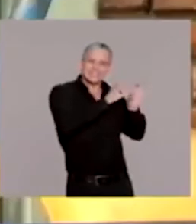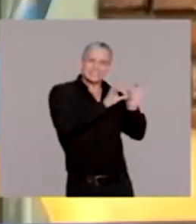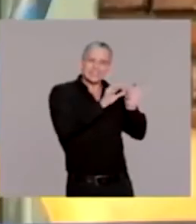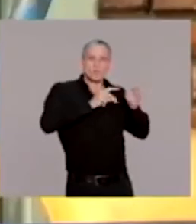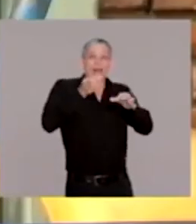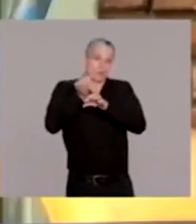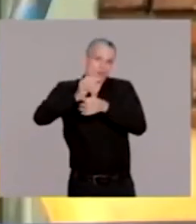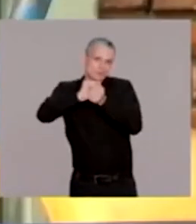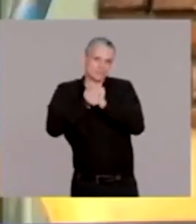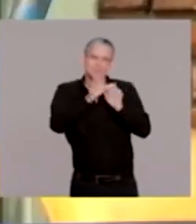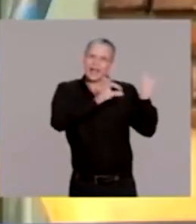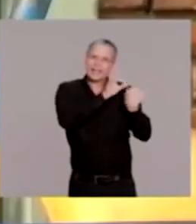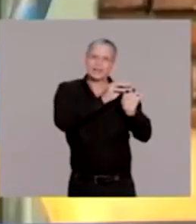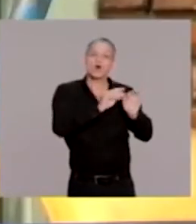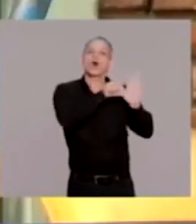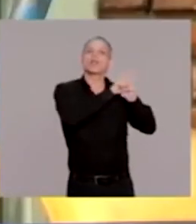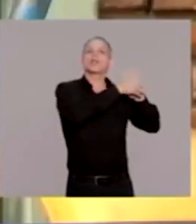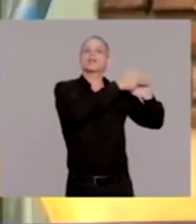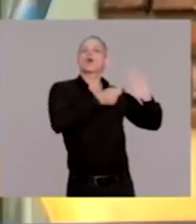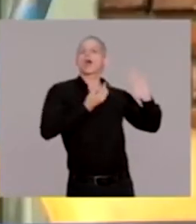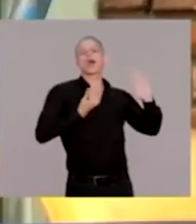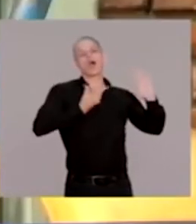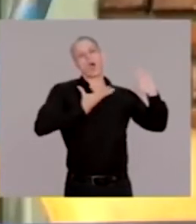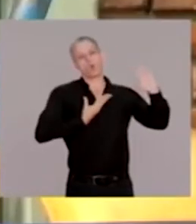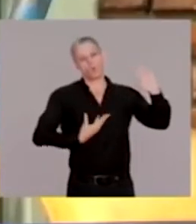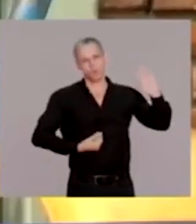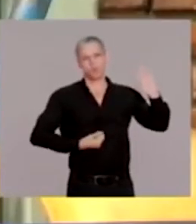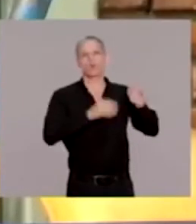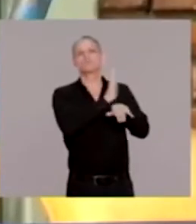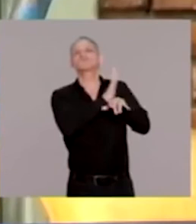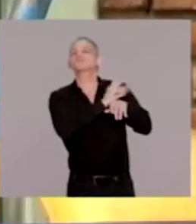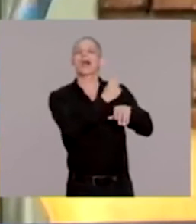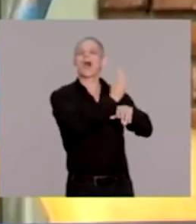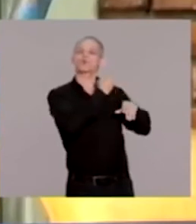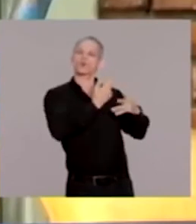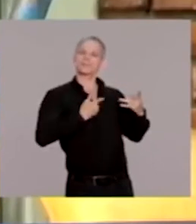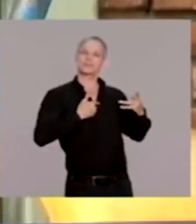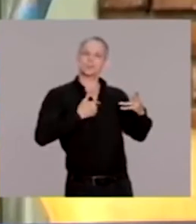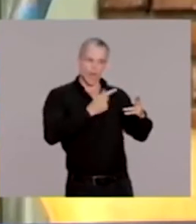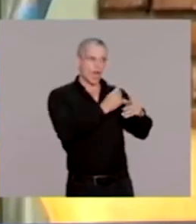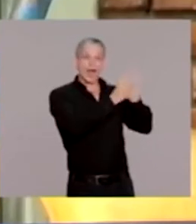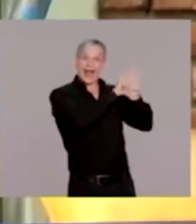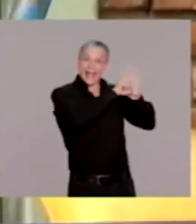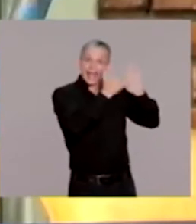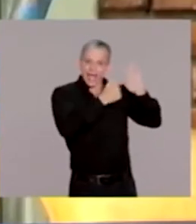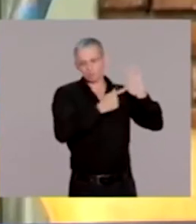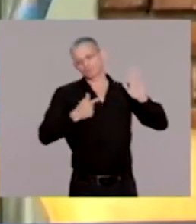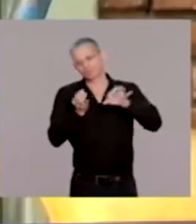trabajar, es esta tranquilidad de esta autorización, digamos, para seguir trabajando en esta